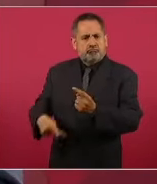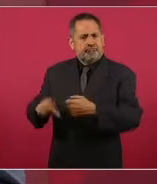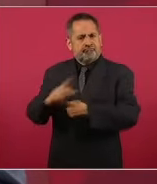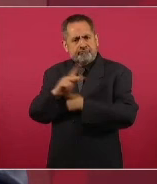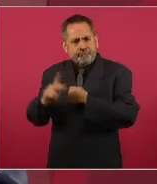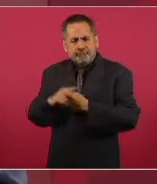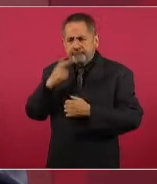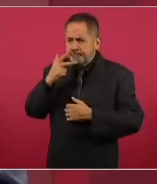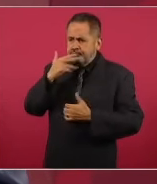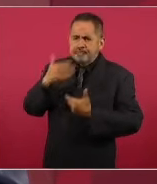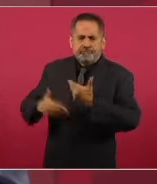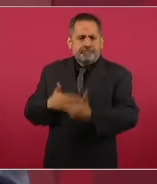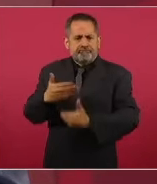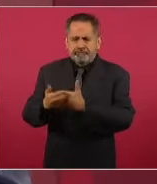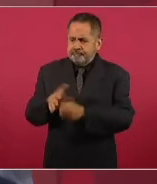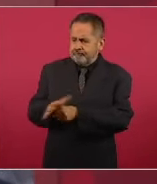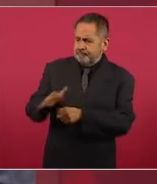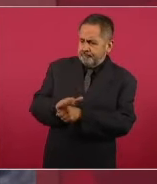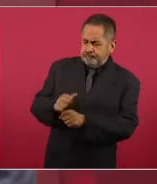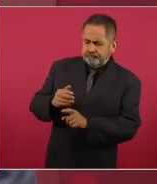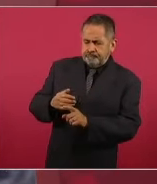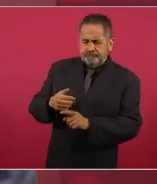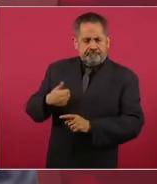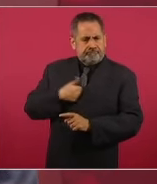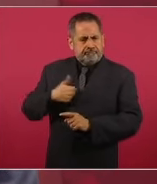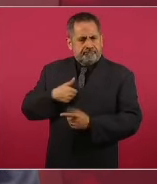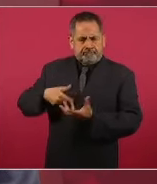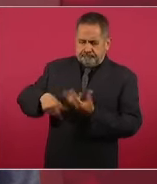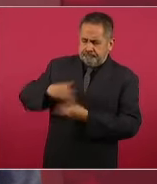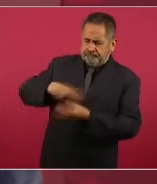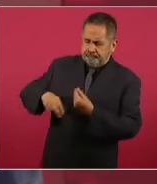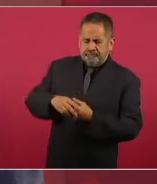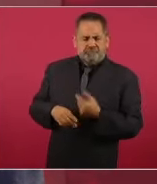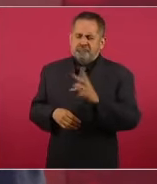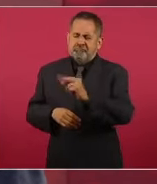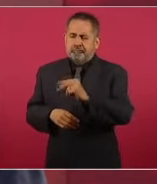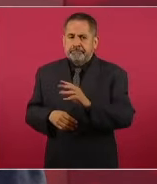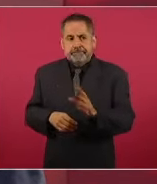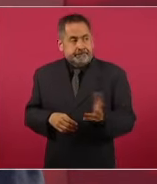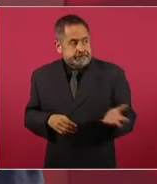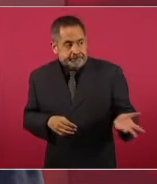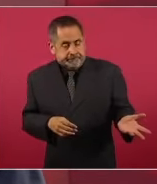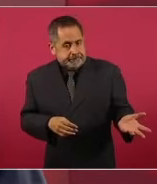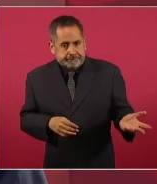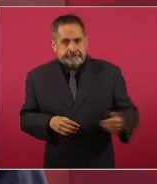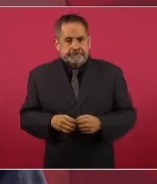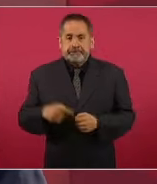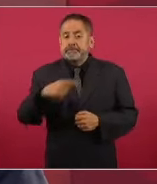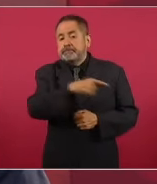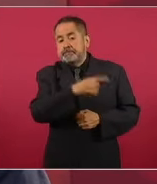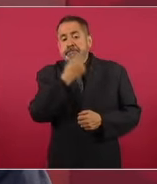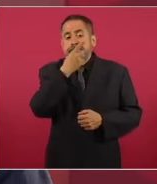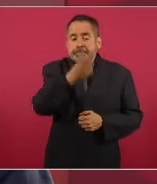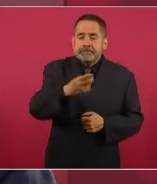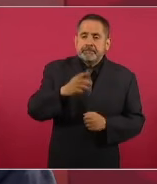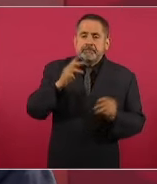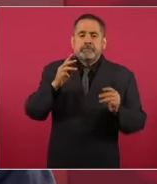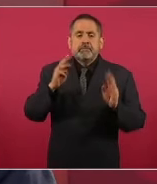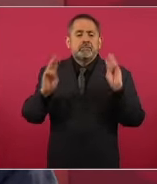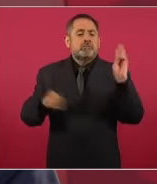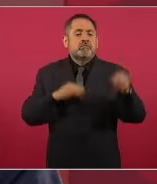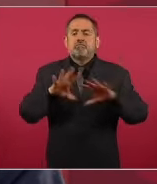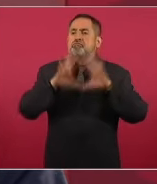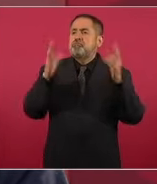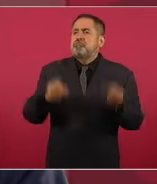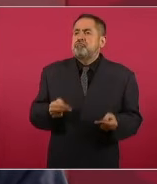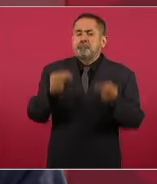país para ser autosuficientes, que en un mundo globalizado se podía comprar afuera